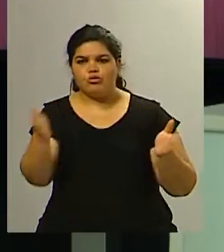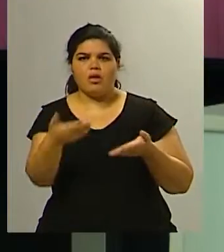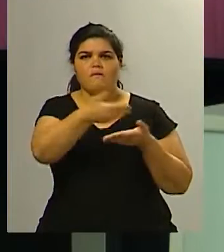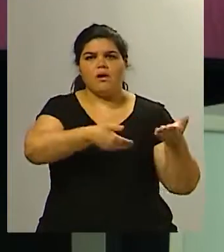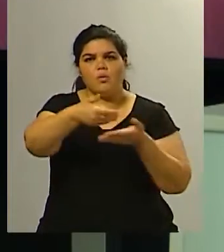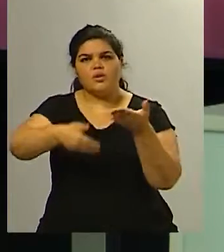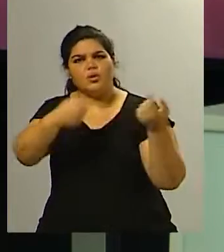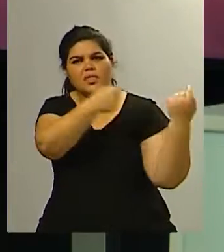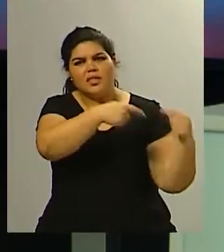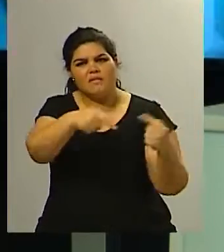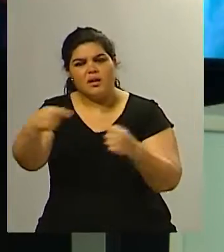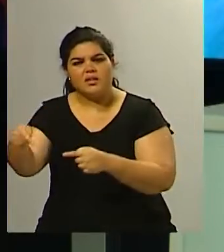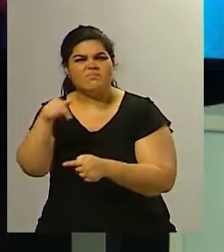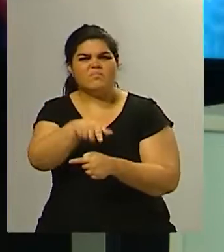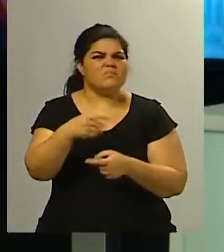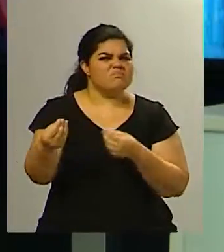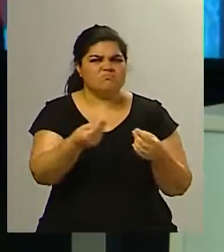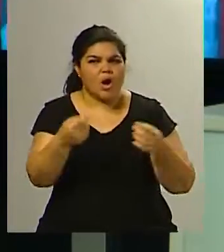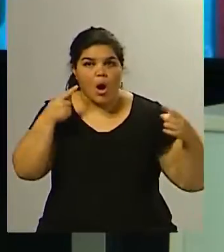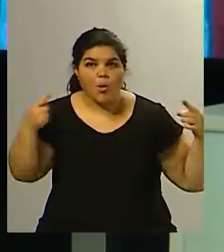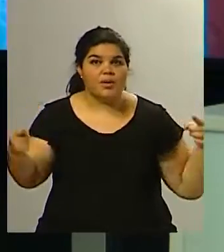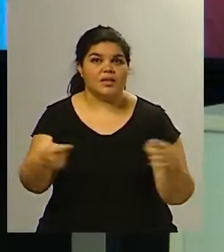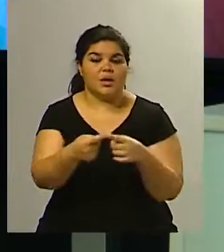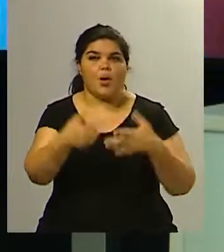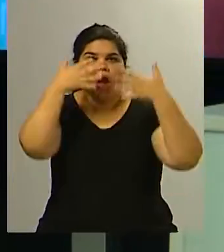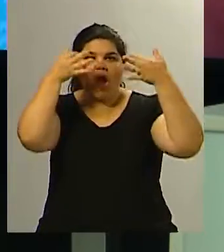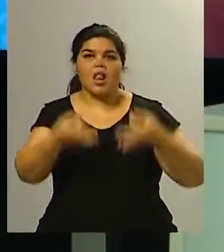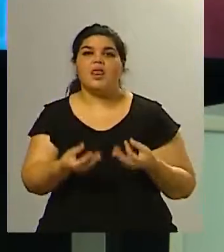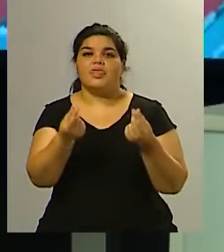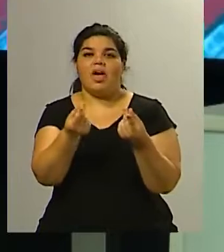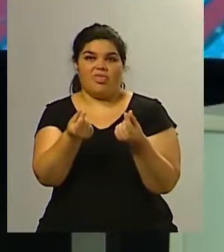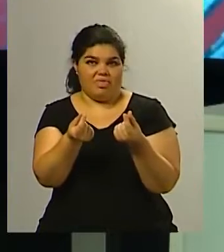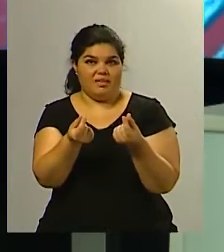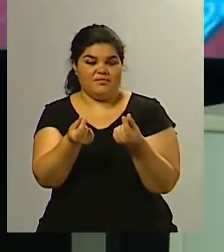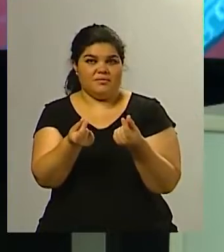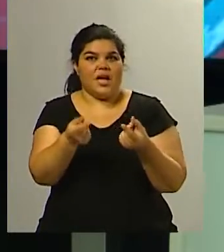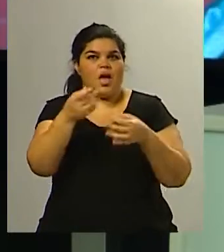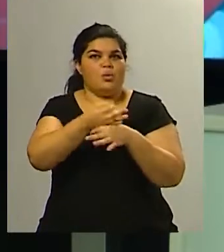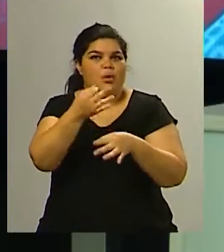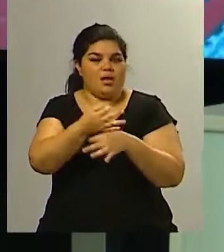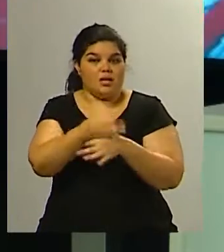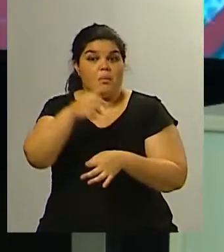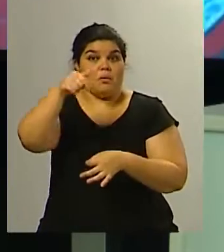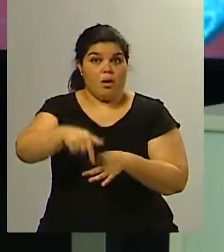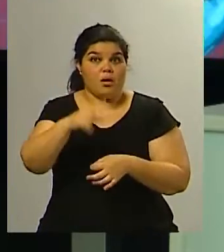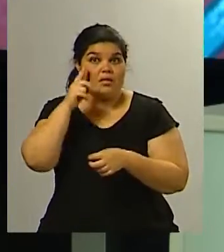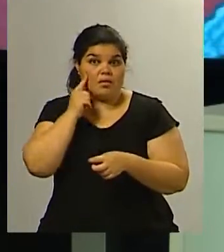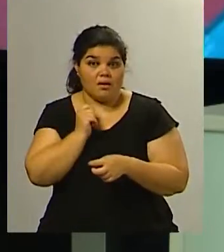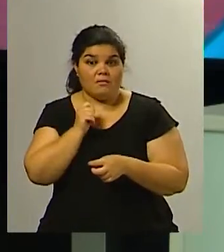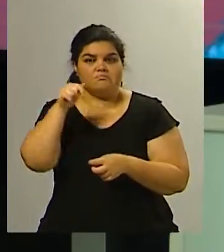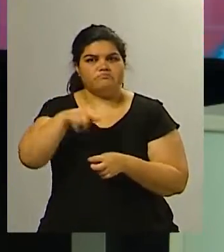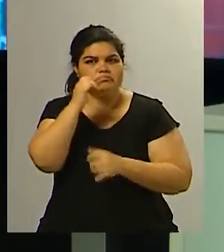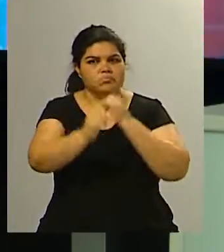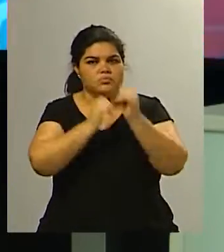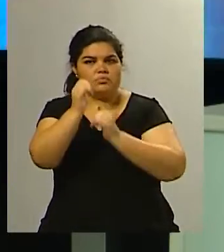la calidad educativa, cómo están los chicos en su nivel de aprendizaje. Vamos a hablar de este tema, lo vamos a hacer hoy en esta edición de Chat Político. Les damos